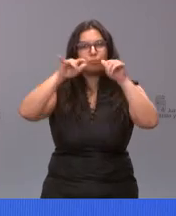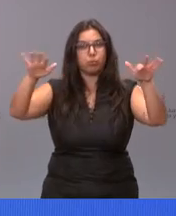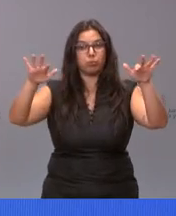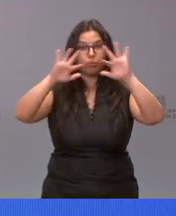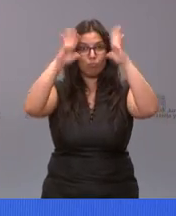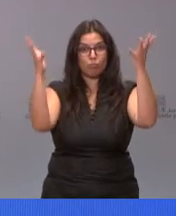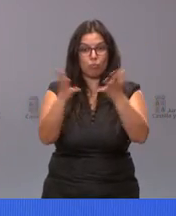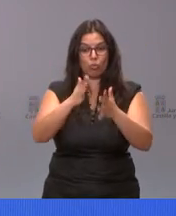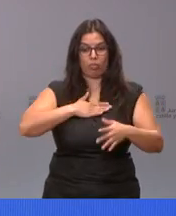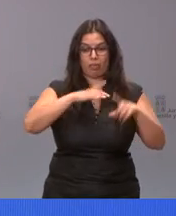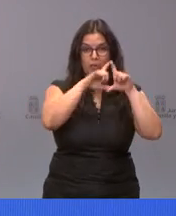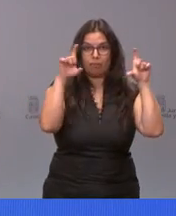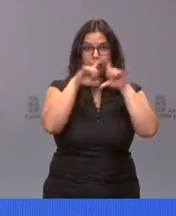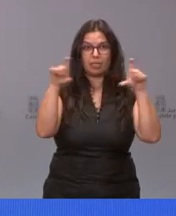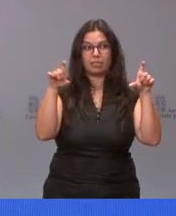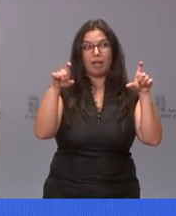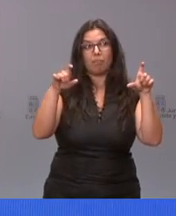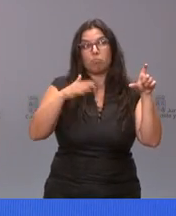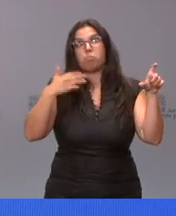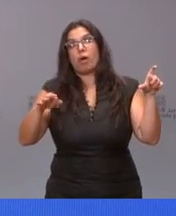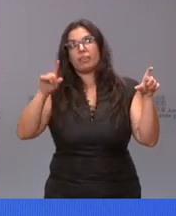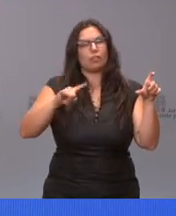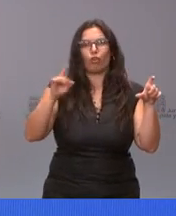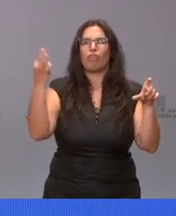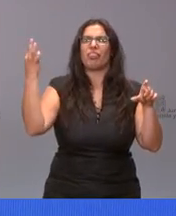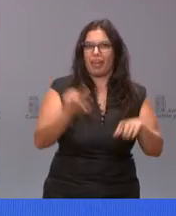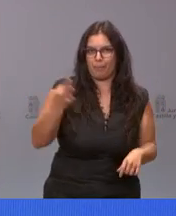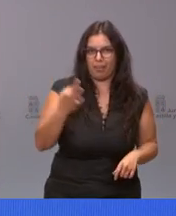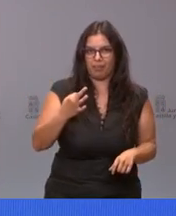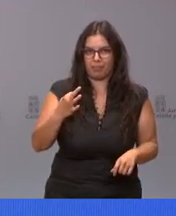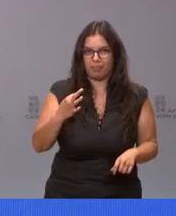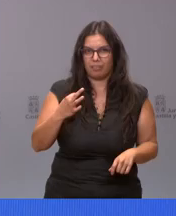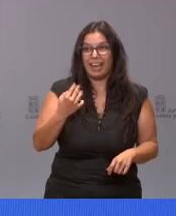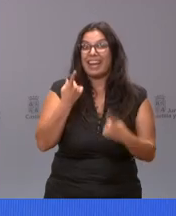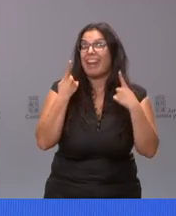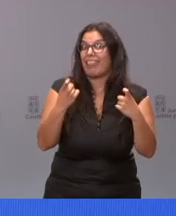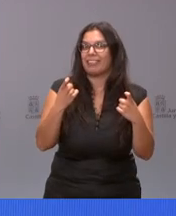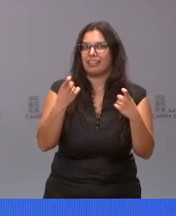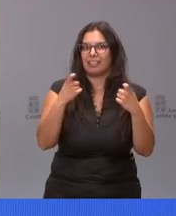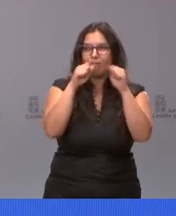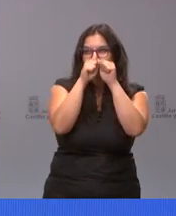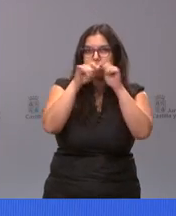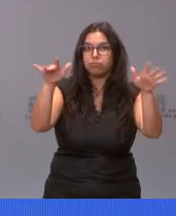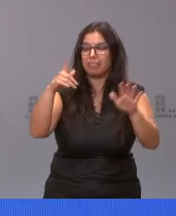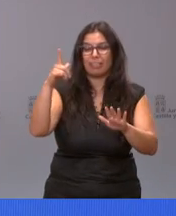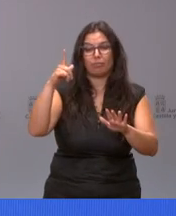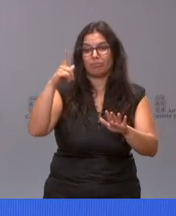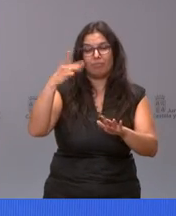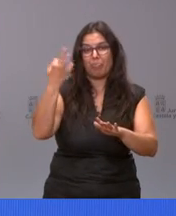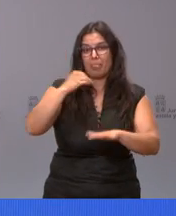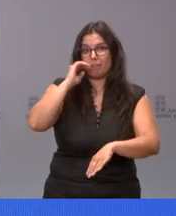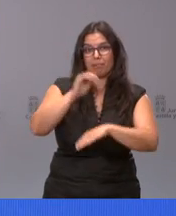empresas no es una opción, es una obligación, es una necesidad, es un requisito que